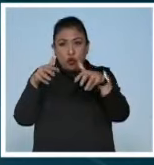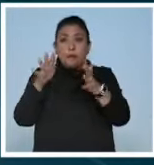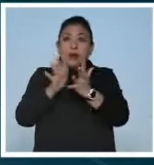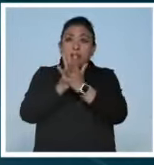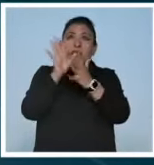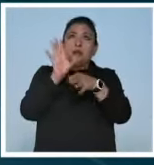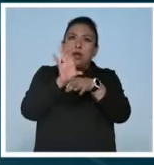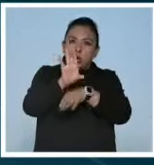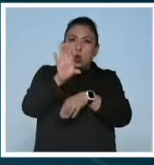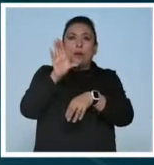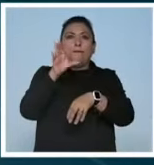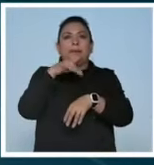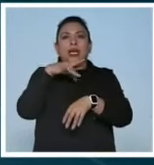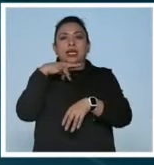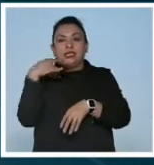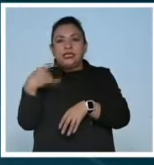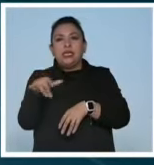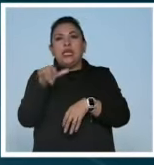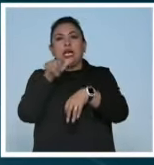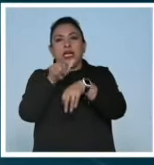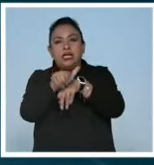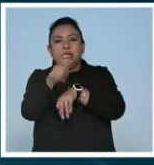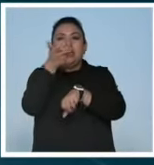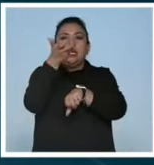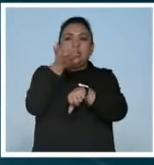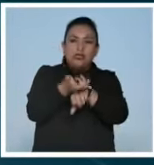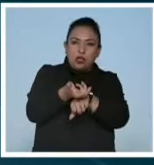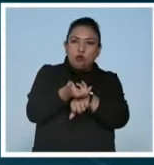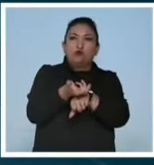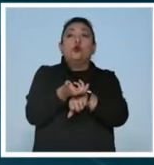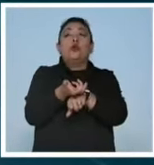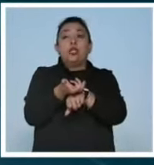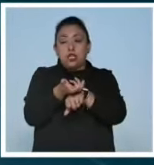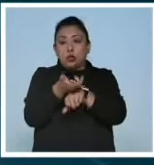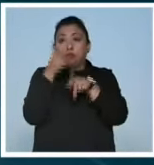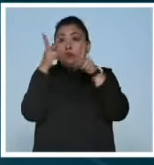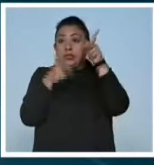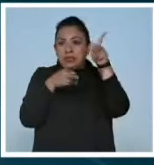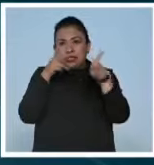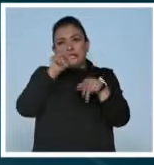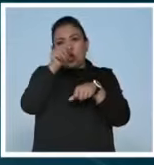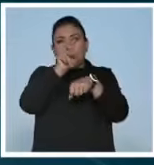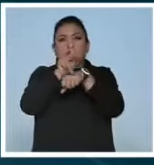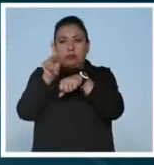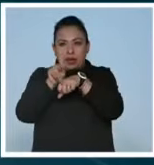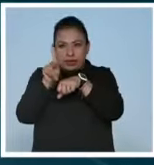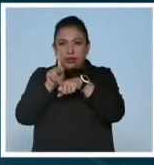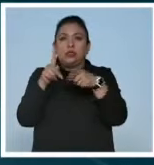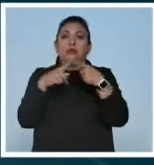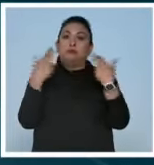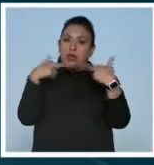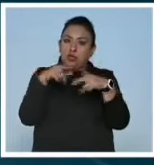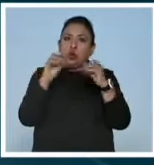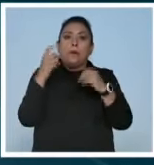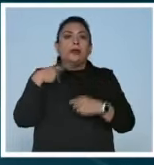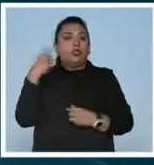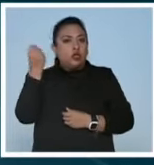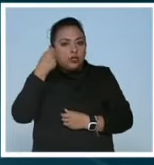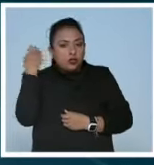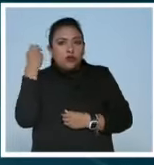participantes de Colombia, de Chile, de Argentina, de Estados Unidos. Entonces nos visitan también de otros lados, tanto maestros y conferencistas